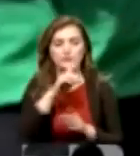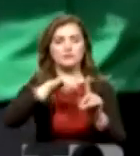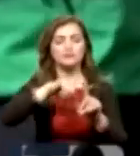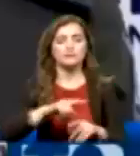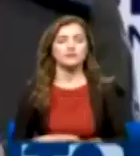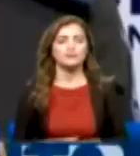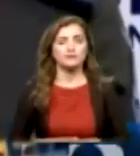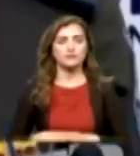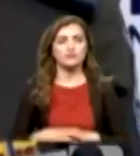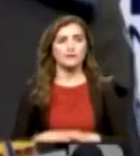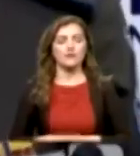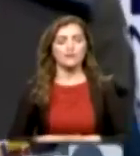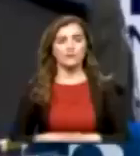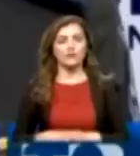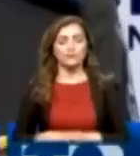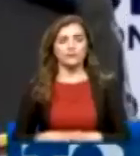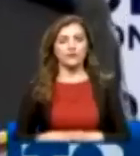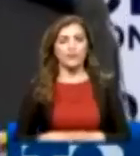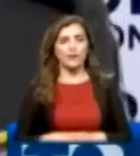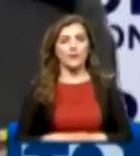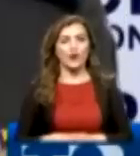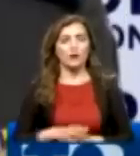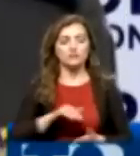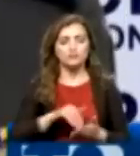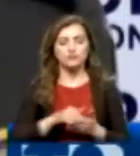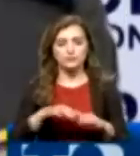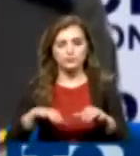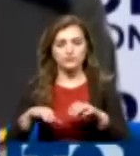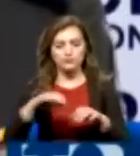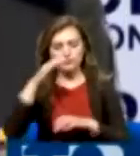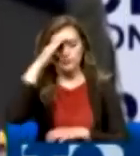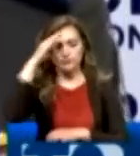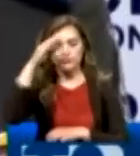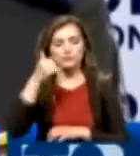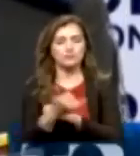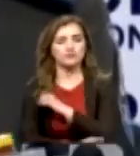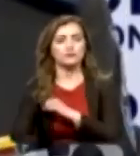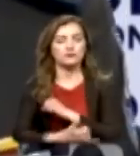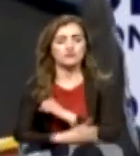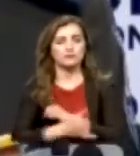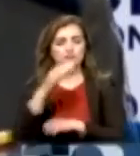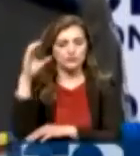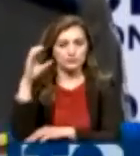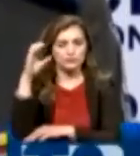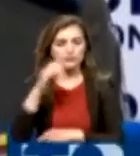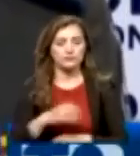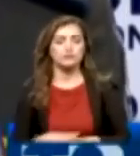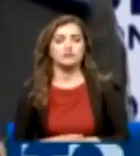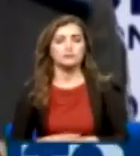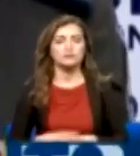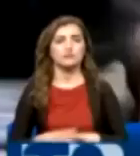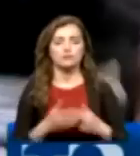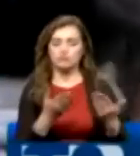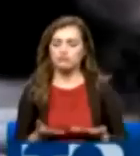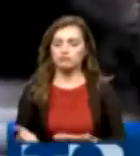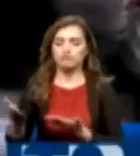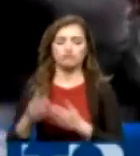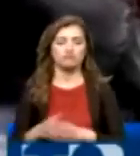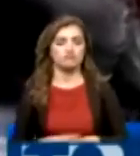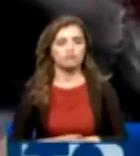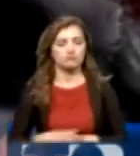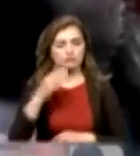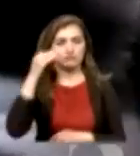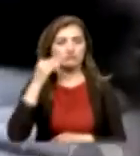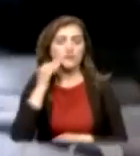positivos uno de sus miembros policiales y las coordinaciones con policías extranjeras en este caso con colomb te damos la bienvenida el menor